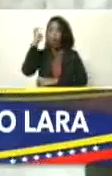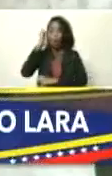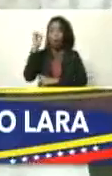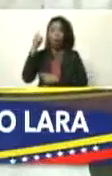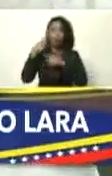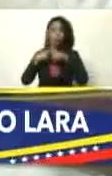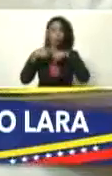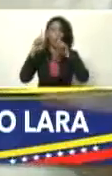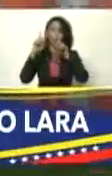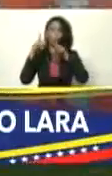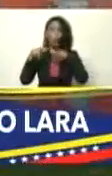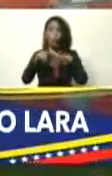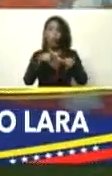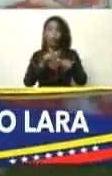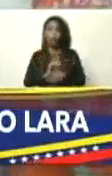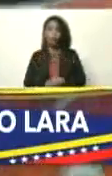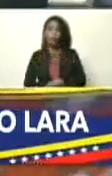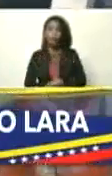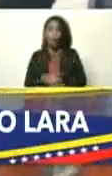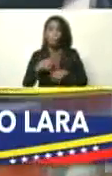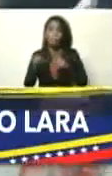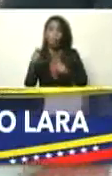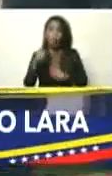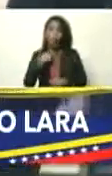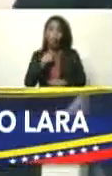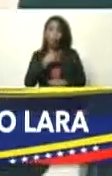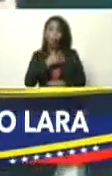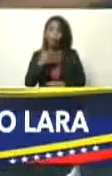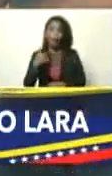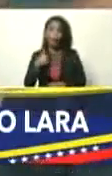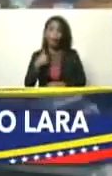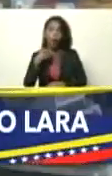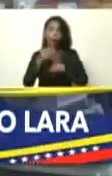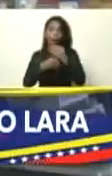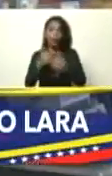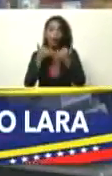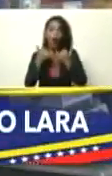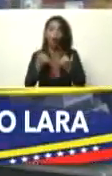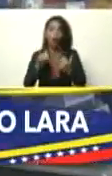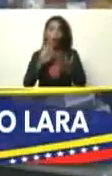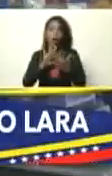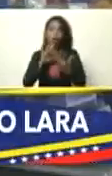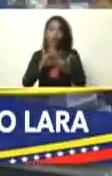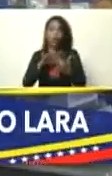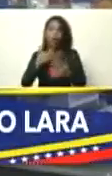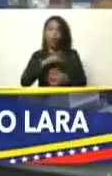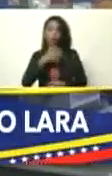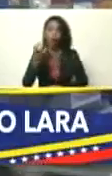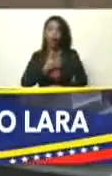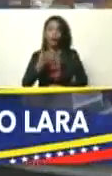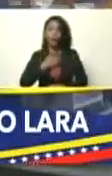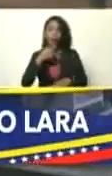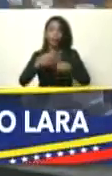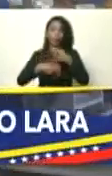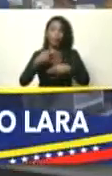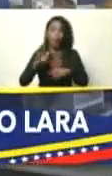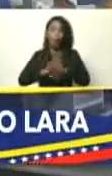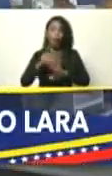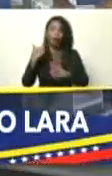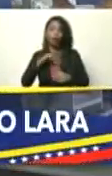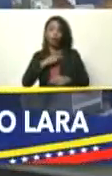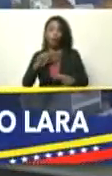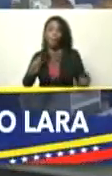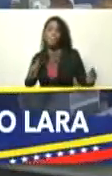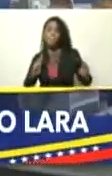otras localidades. Pero yo quiero darle ahora el pase a nuestro alcalde revolucionario, porque nos encontramos